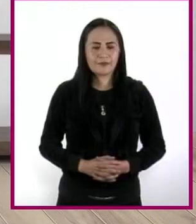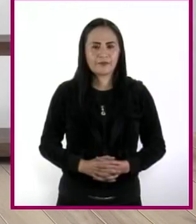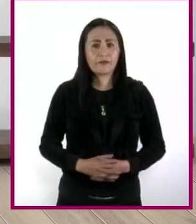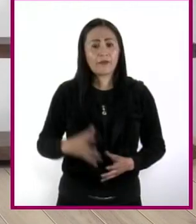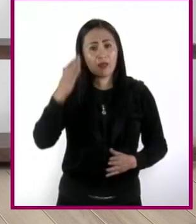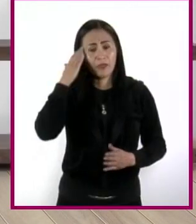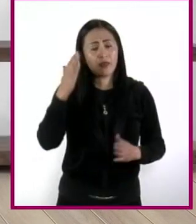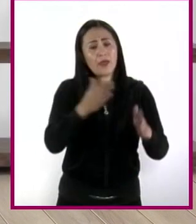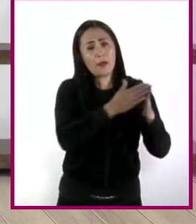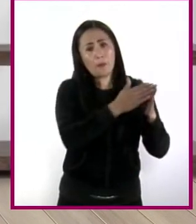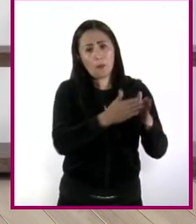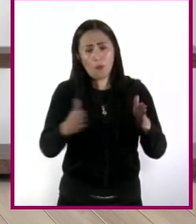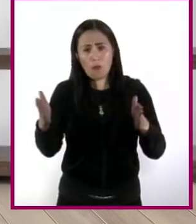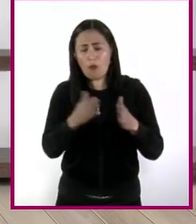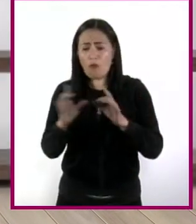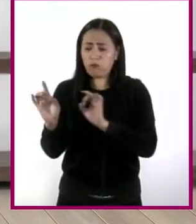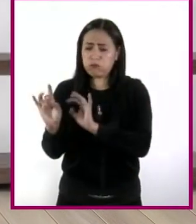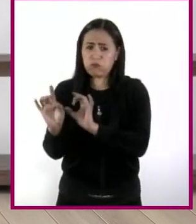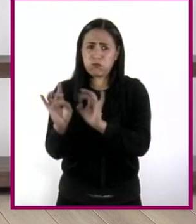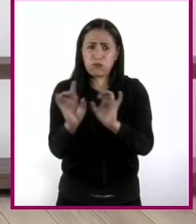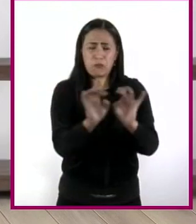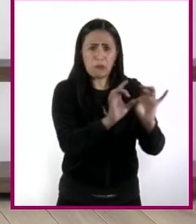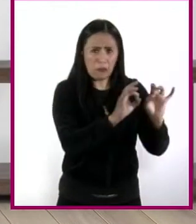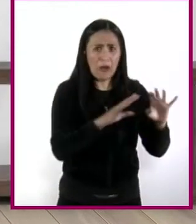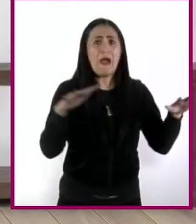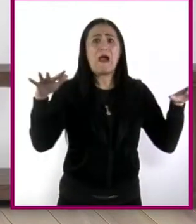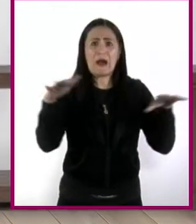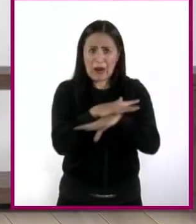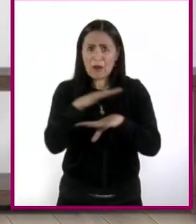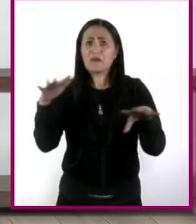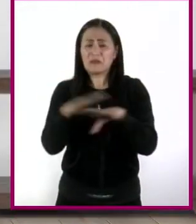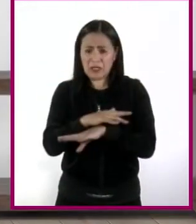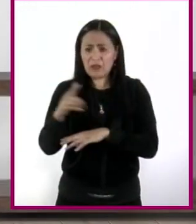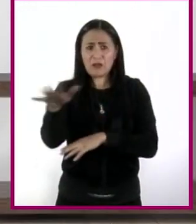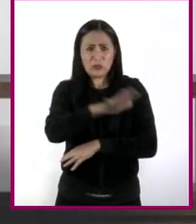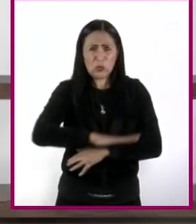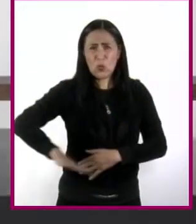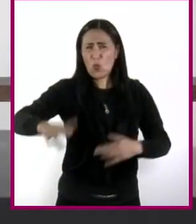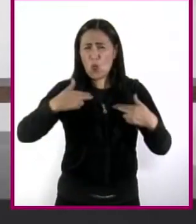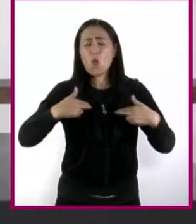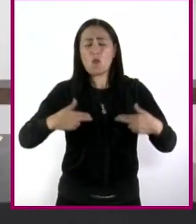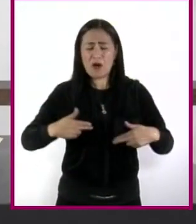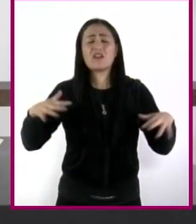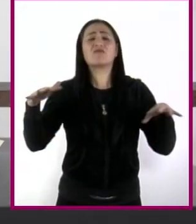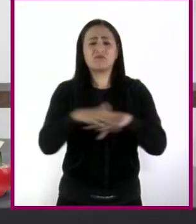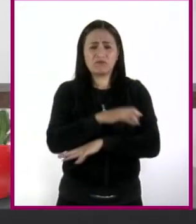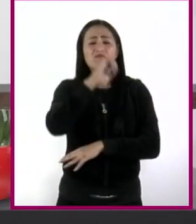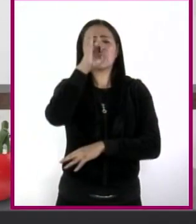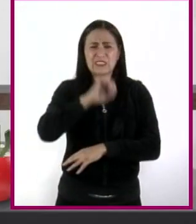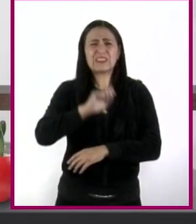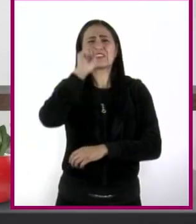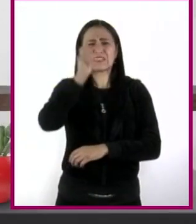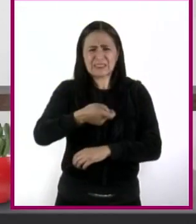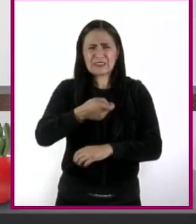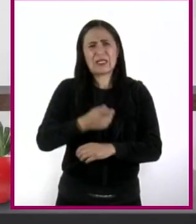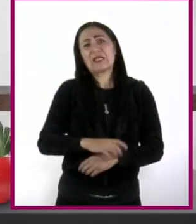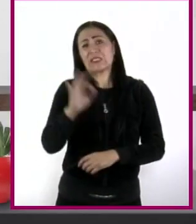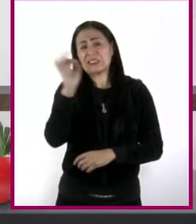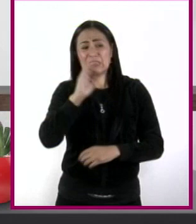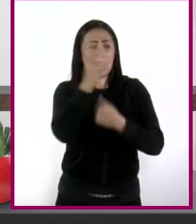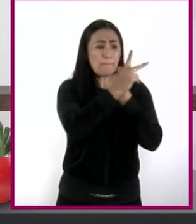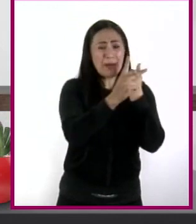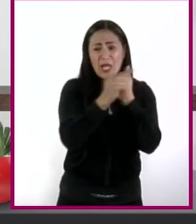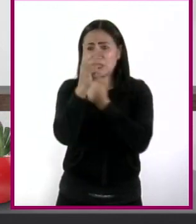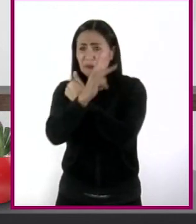A través del tiempo existen sucesos que nos han marcado como humanidad, y quizás los más significativos son los momentos de máxima tensión entre naciones,